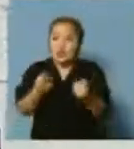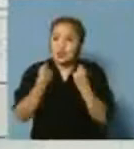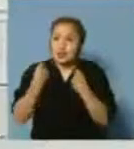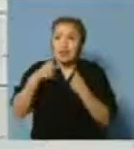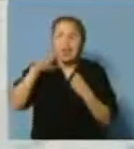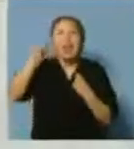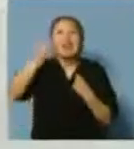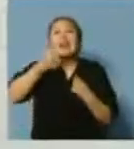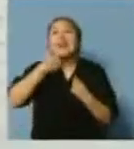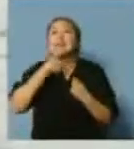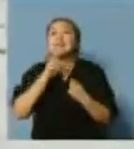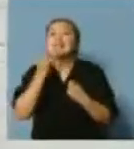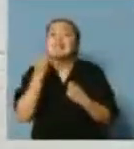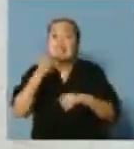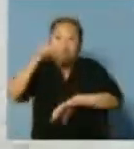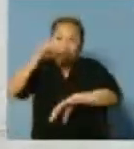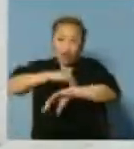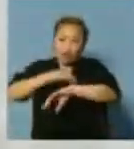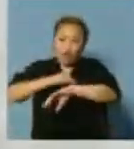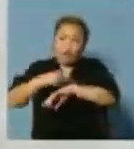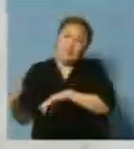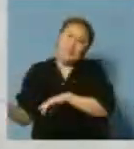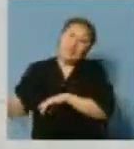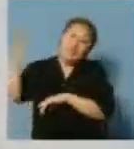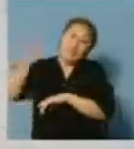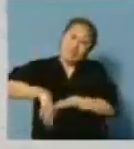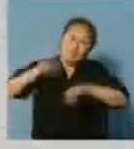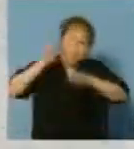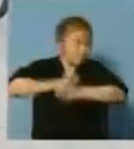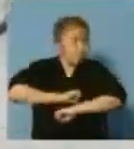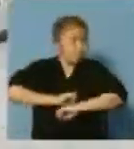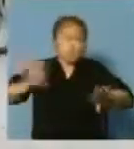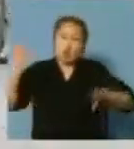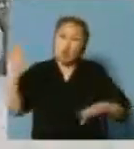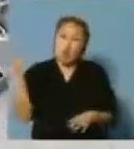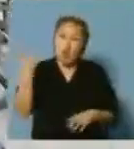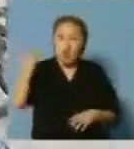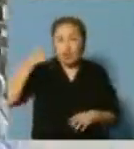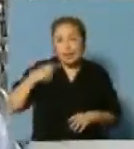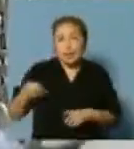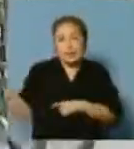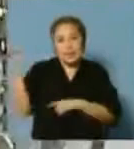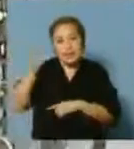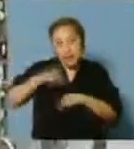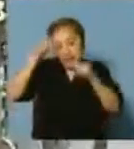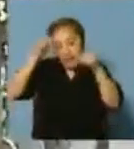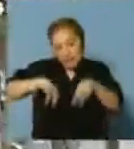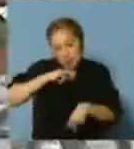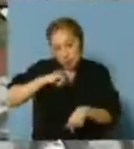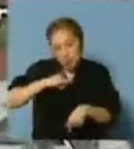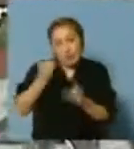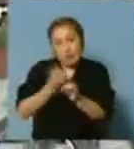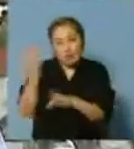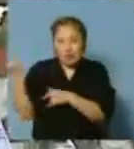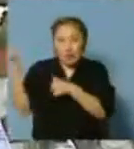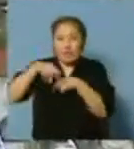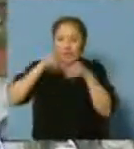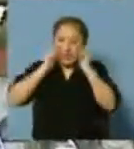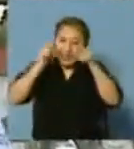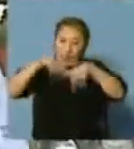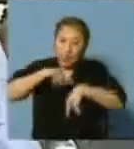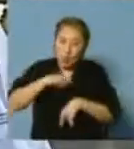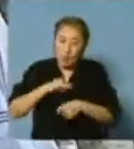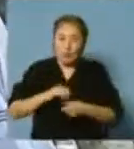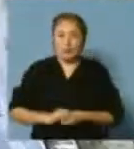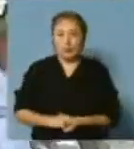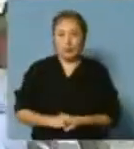Rodríguez Lastra, algo que repercutió desde Río Negro hacia todo el país y ya está llegando en minutos nada más este profesional a la provincia de Jujuy, Jorge y